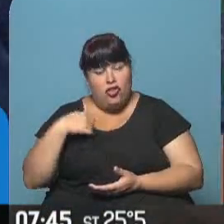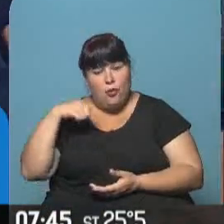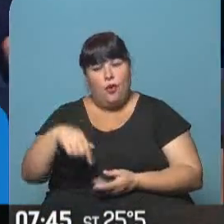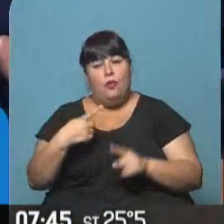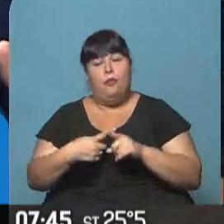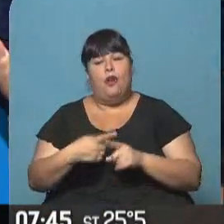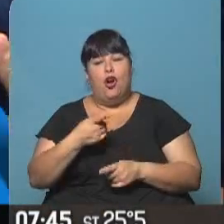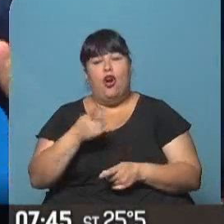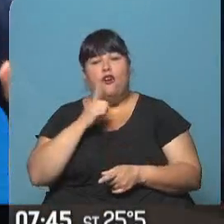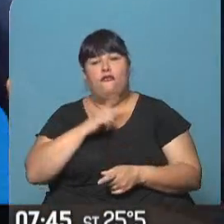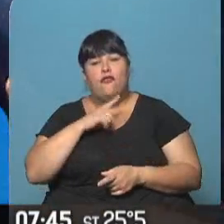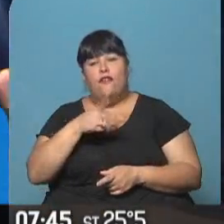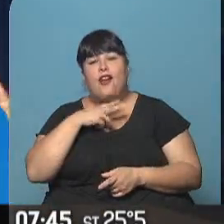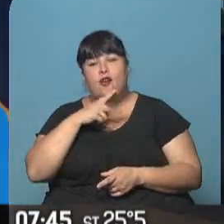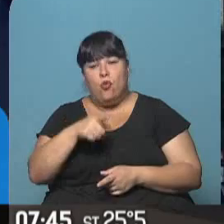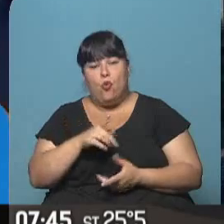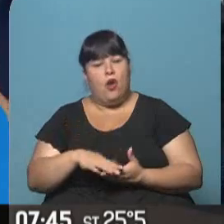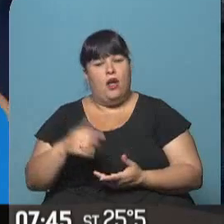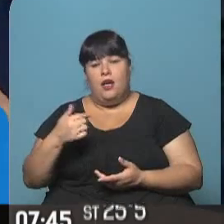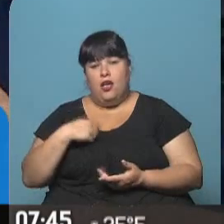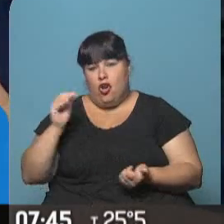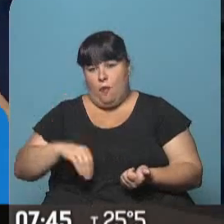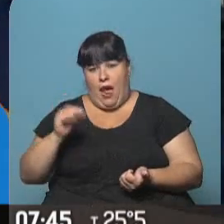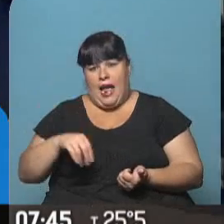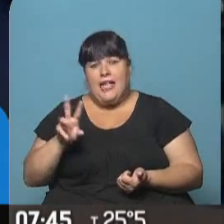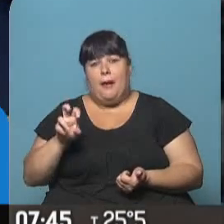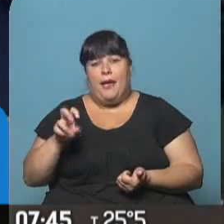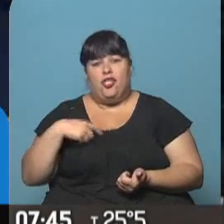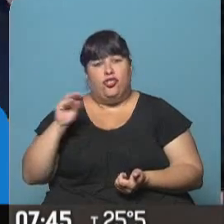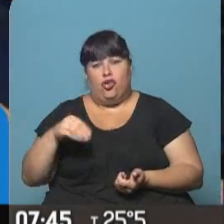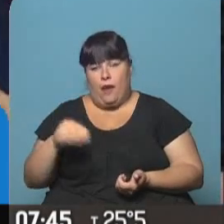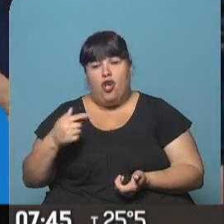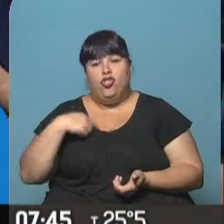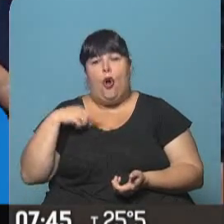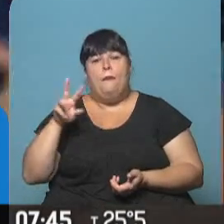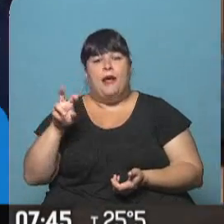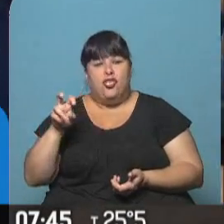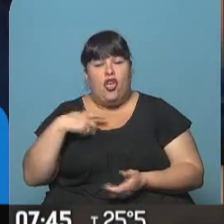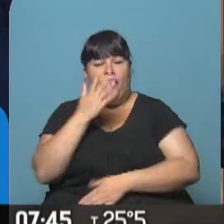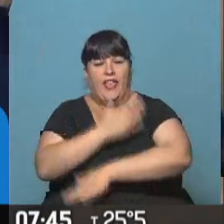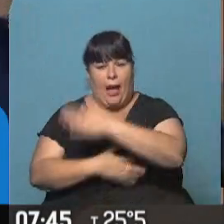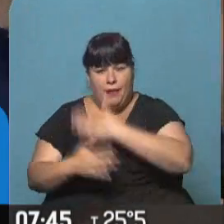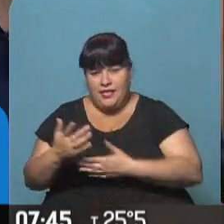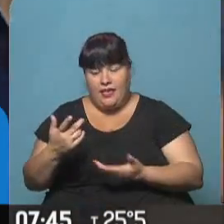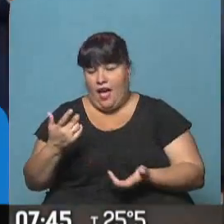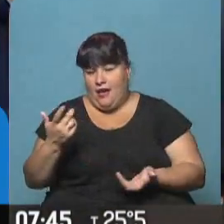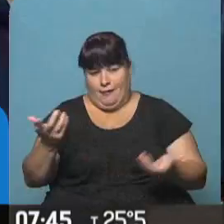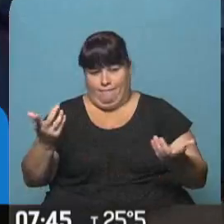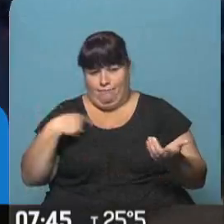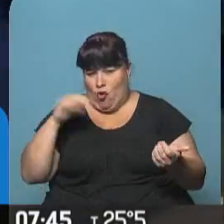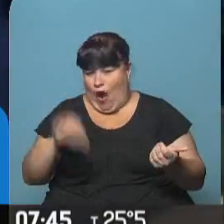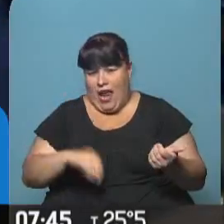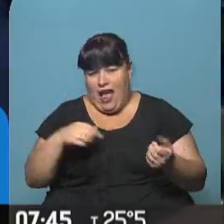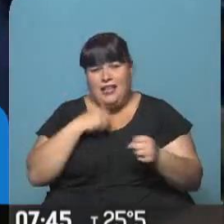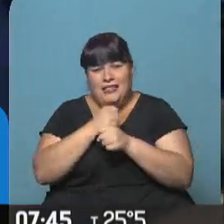por el frutazo, por esto, el verdurazo, porque a mí no me alcanza la pensión que yo tengo. Yo soy pensionado, tengo una discapacidad y a mí no me alcanza.